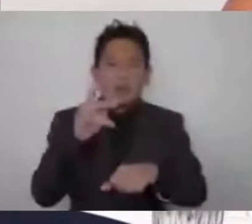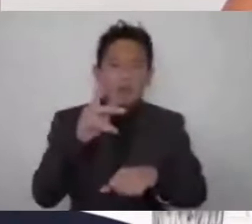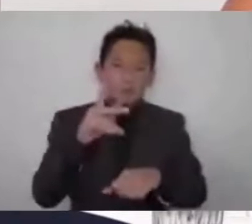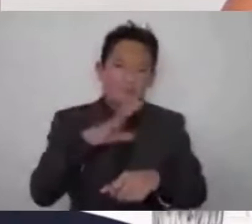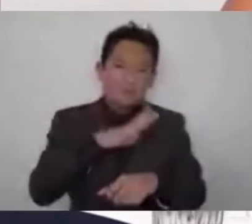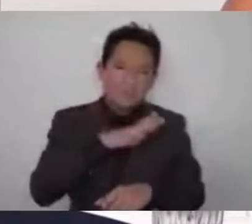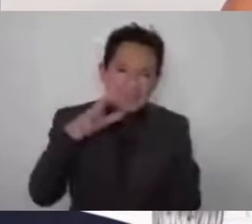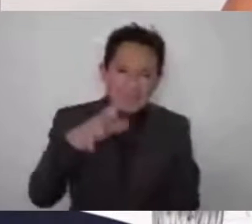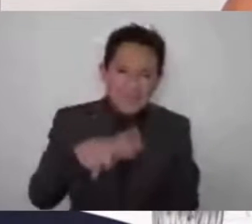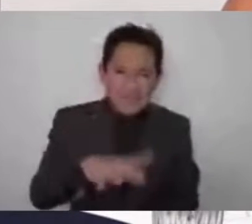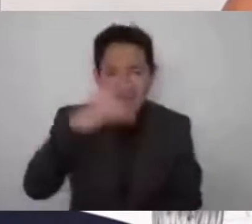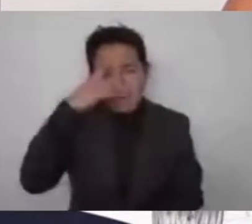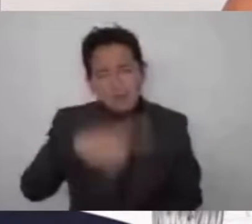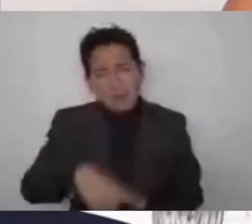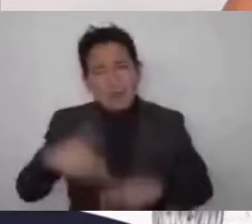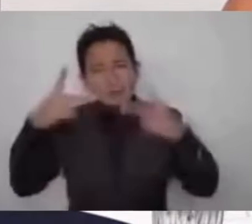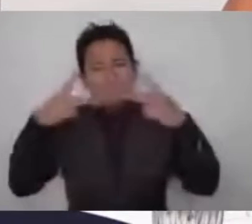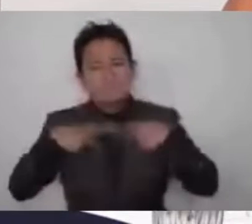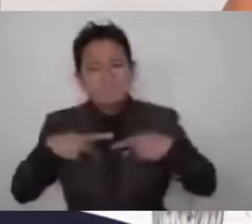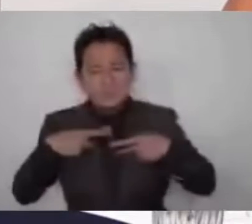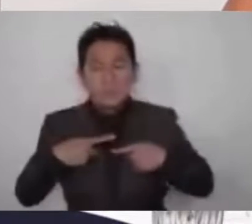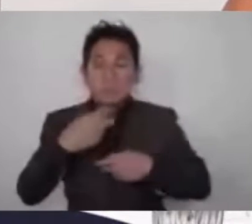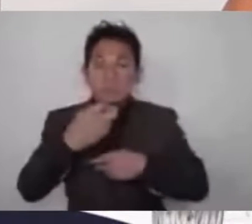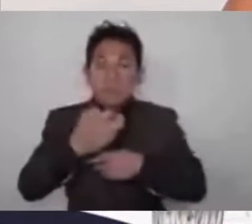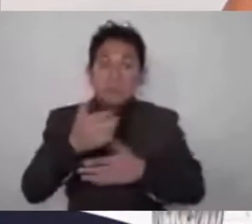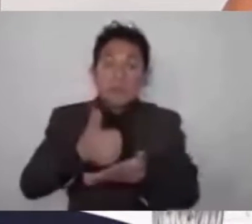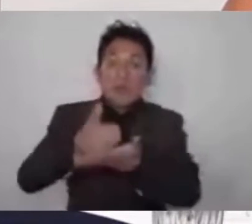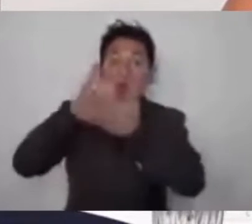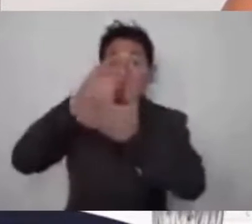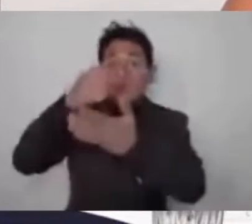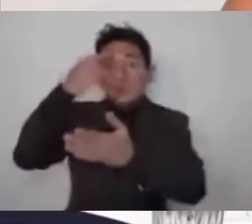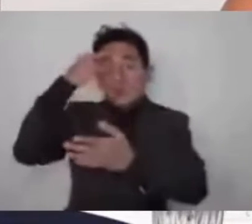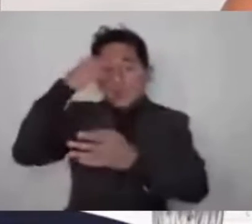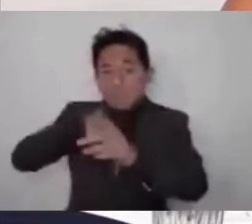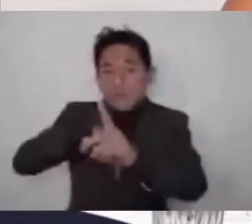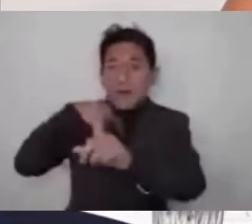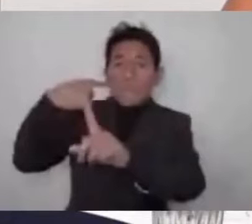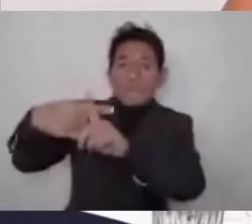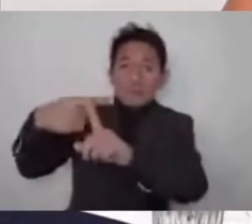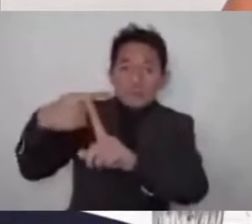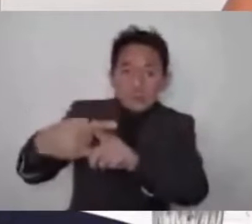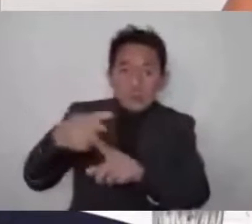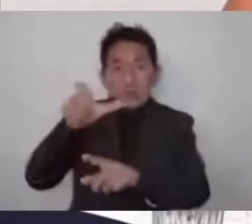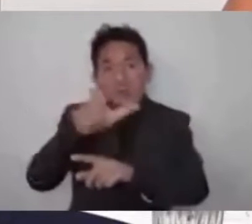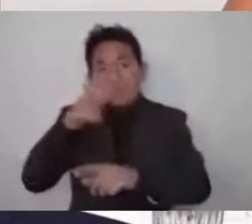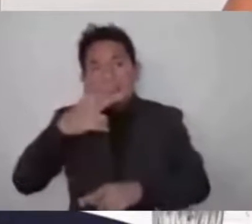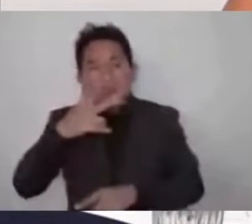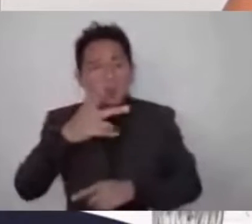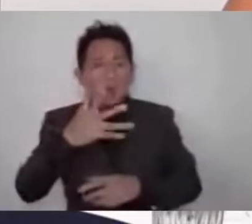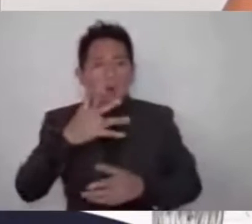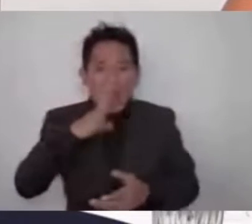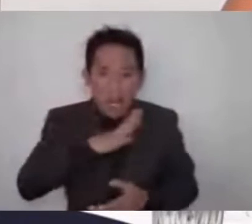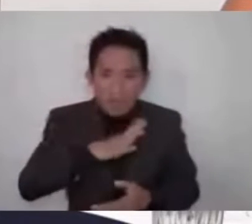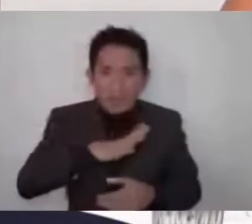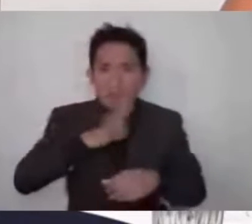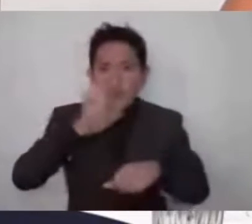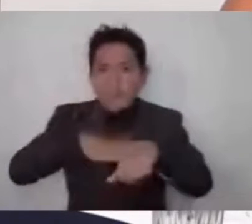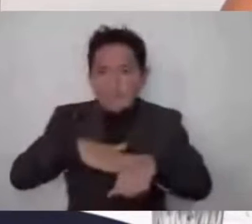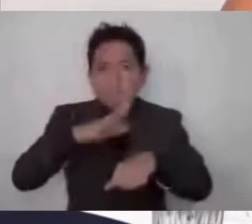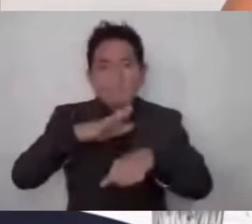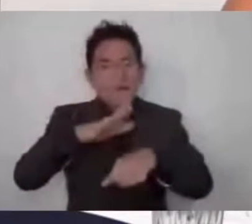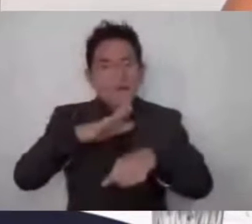y y fue un gran incentivo entonces tener un resultado objetivo que te decía la legalidad de las detenciones sigue siendo un